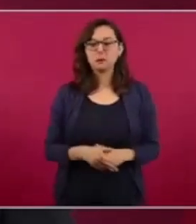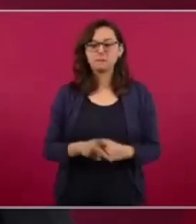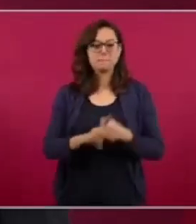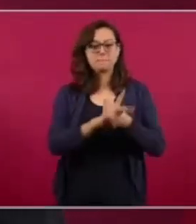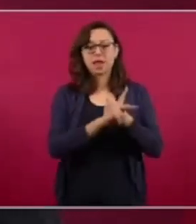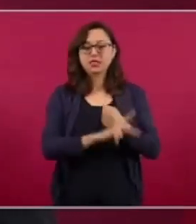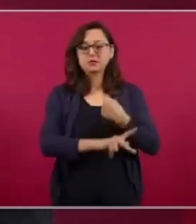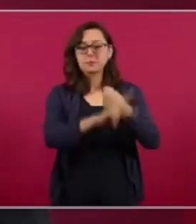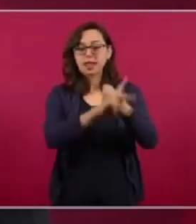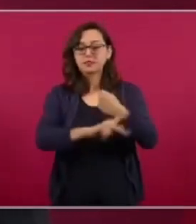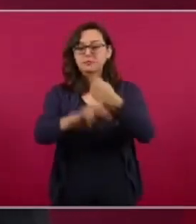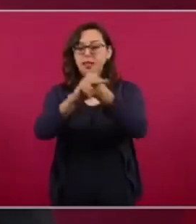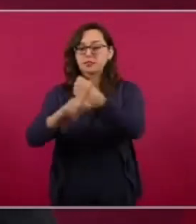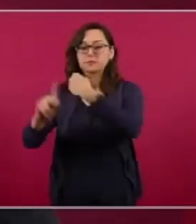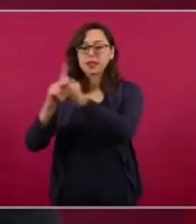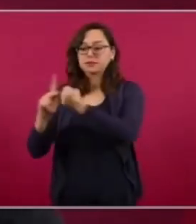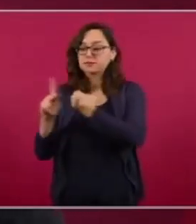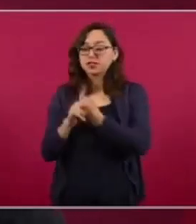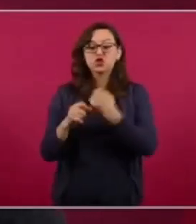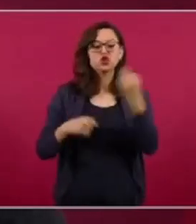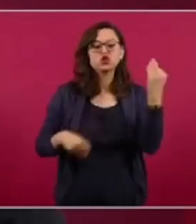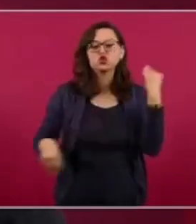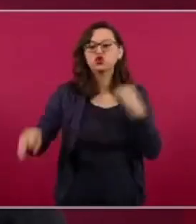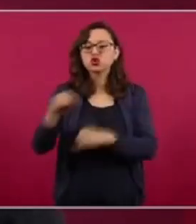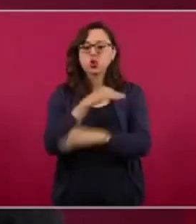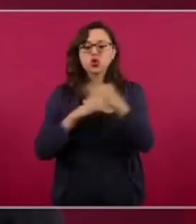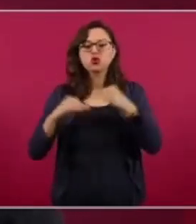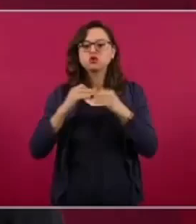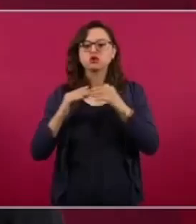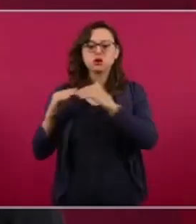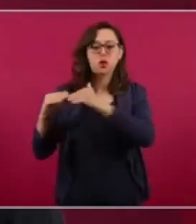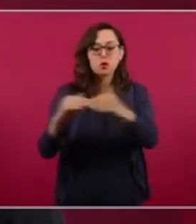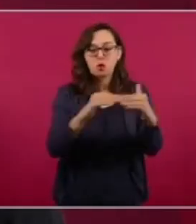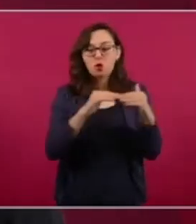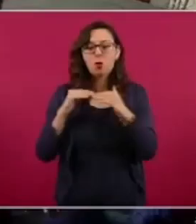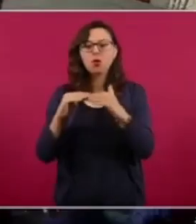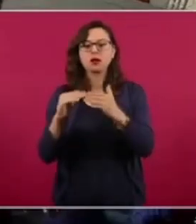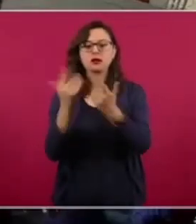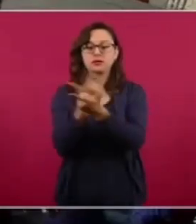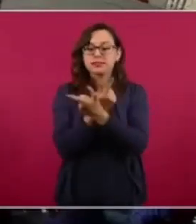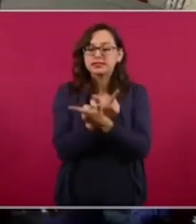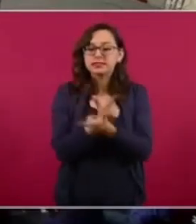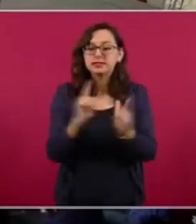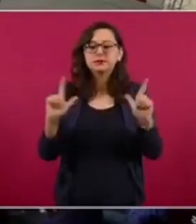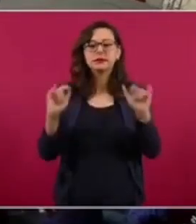que sean, son libres y son independientes.